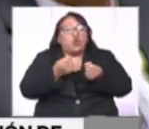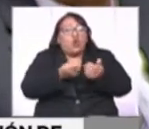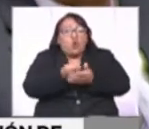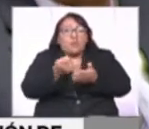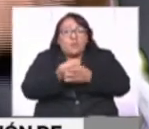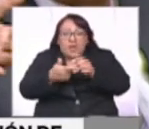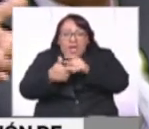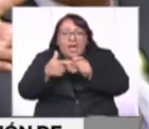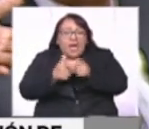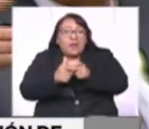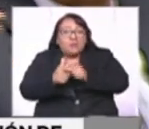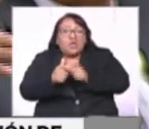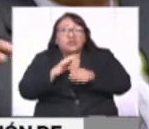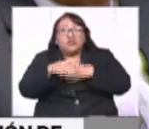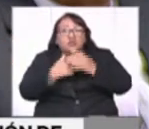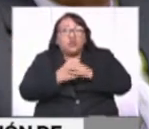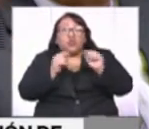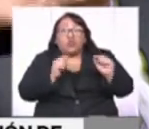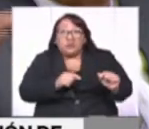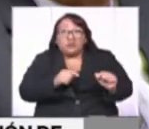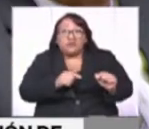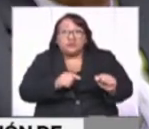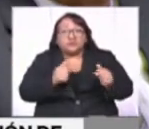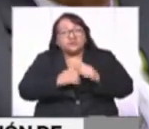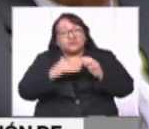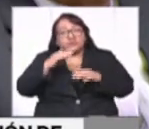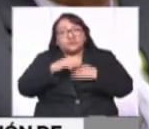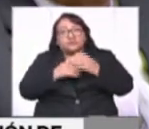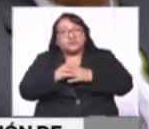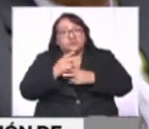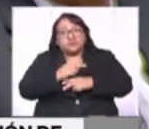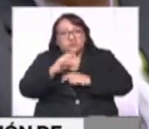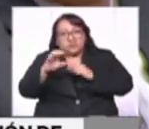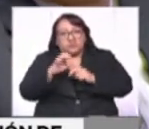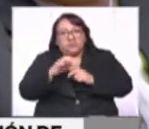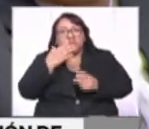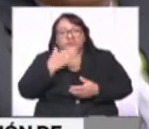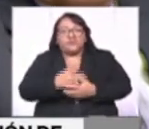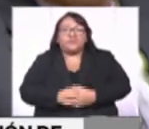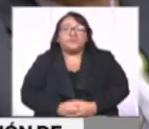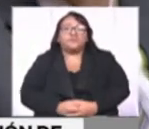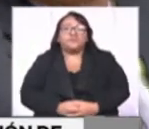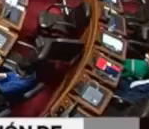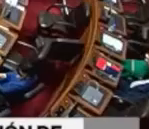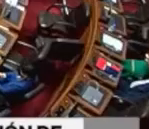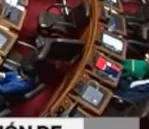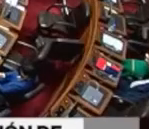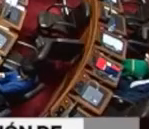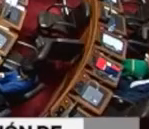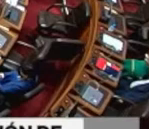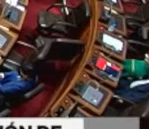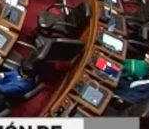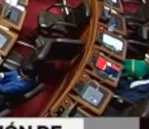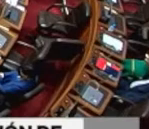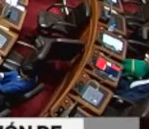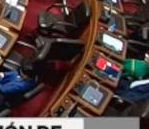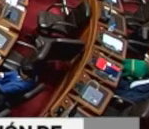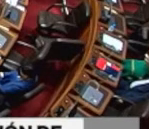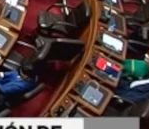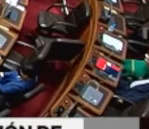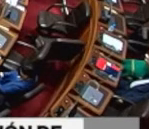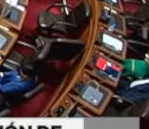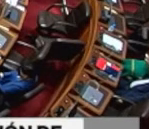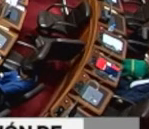etcétera. Y todo eso, presidente, incide en el crecimiento de la inseguridad ciudadana. Muchísimas gracias, presidente. Muchas gracias, congresista. Tiene uso de la